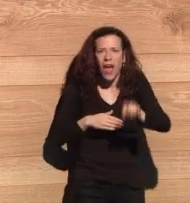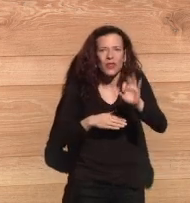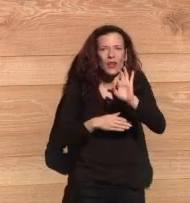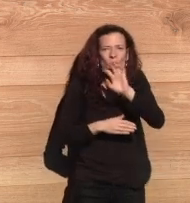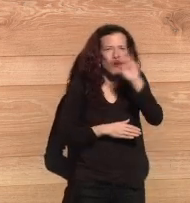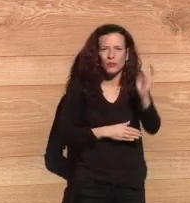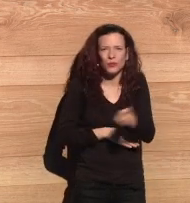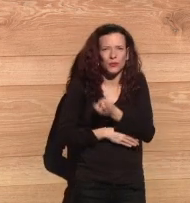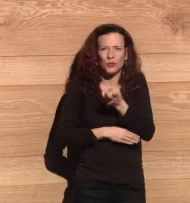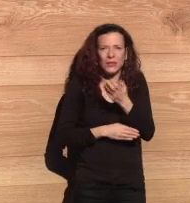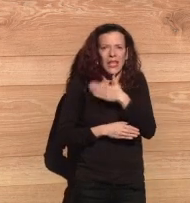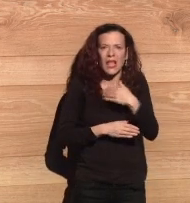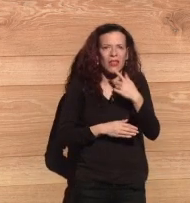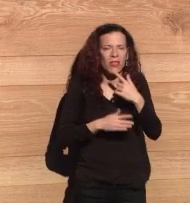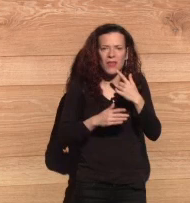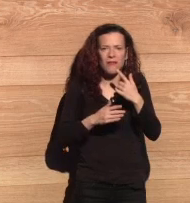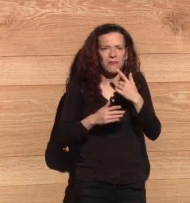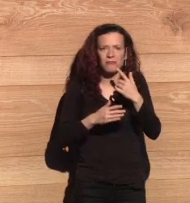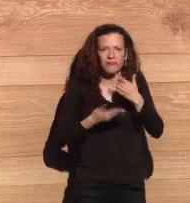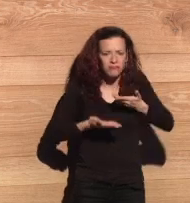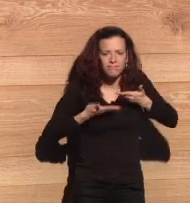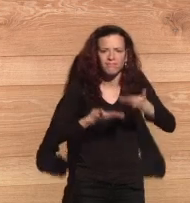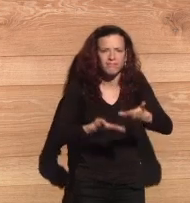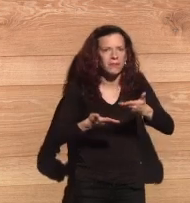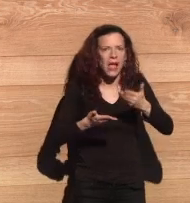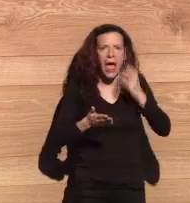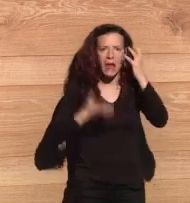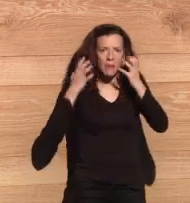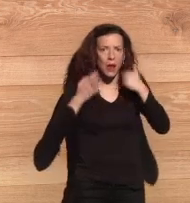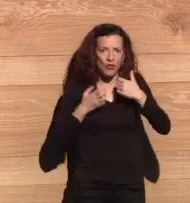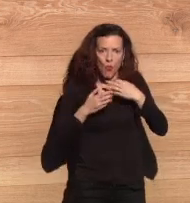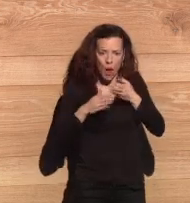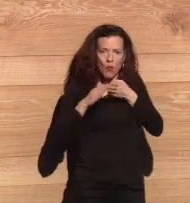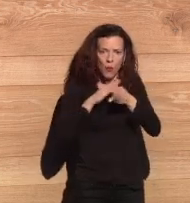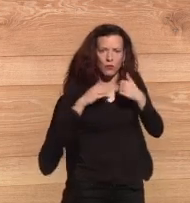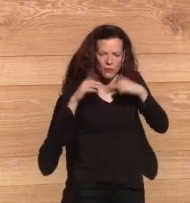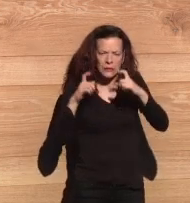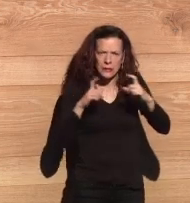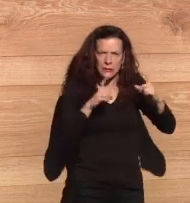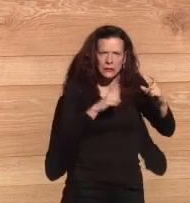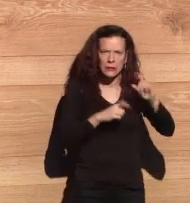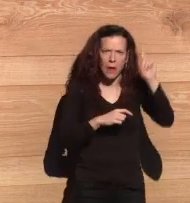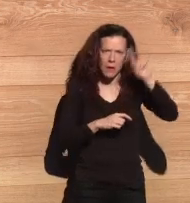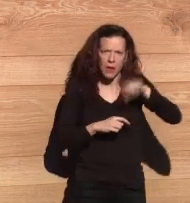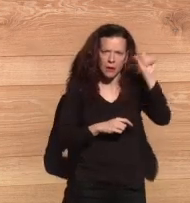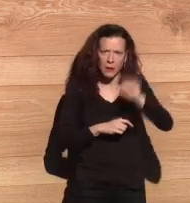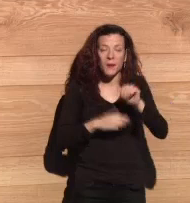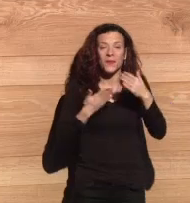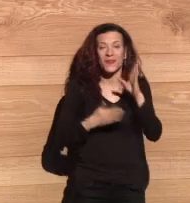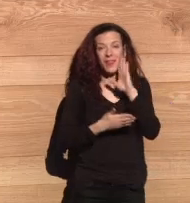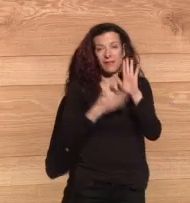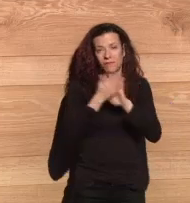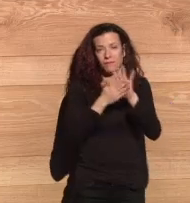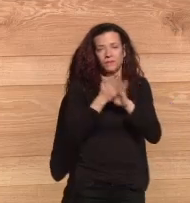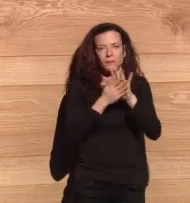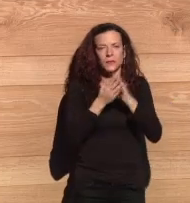decir, con todos los animales a los que pueda tener acceso, ¿no? Y es sorprendente, y es lo que hablábamos antes, o lo que os